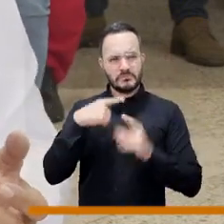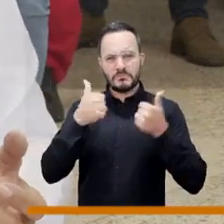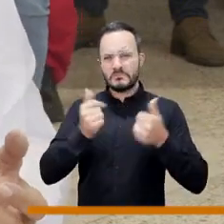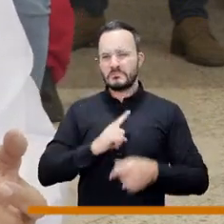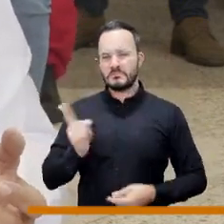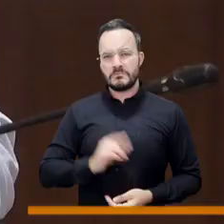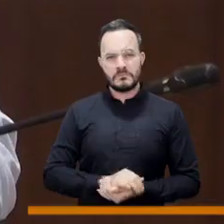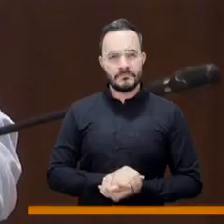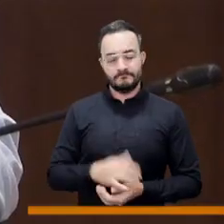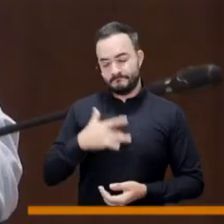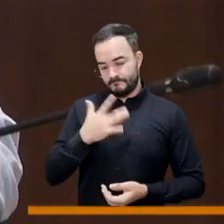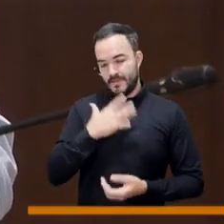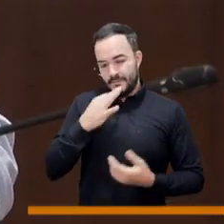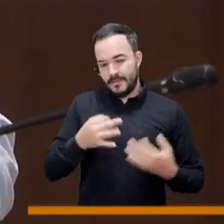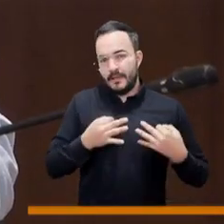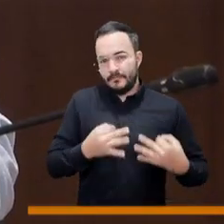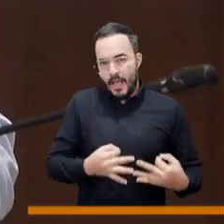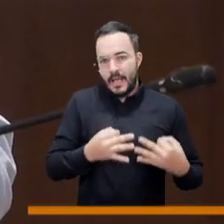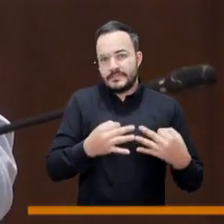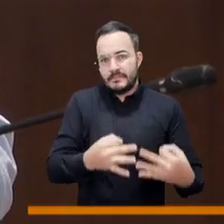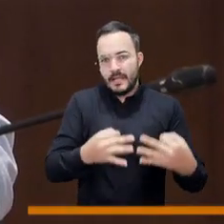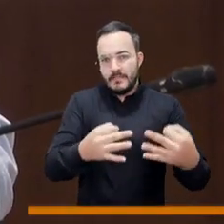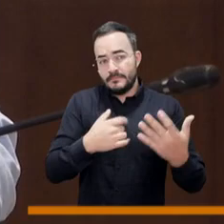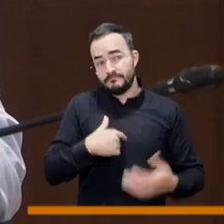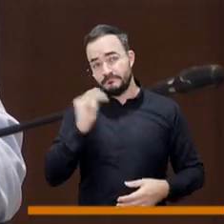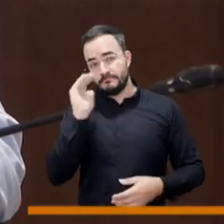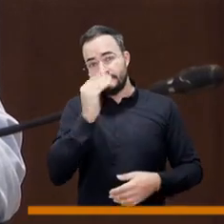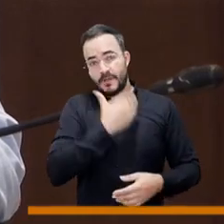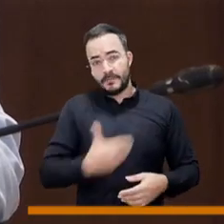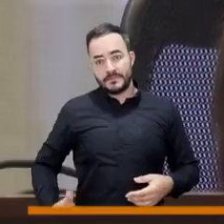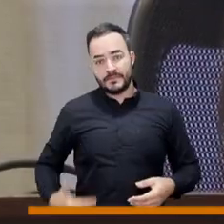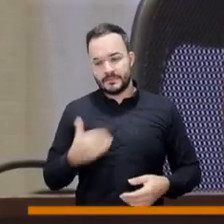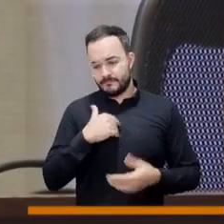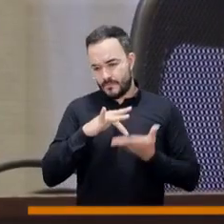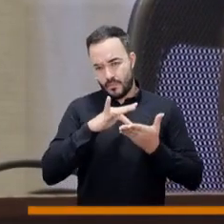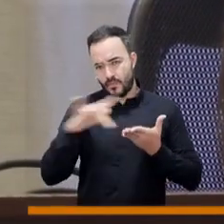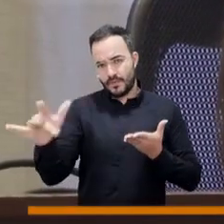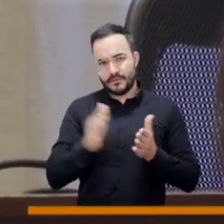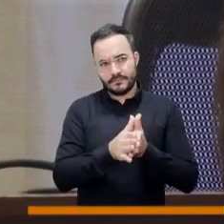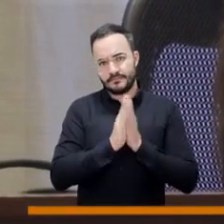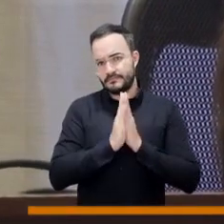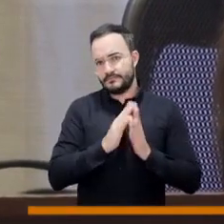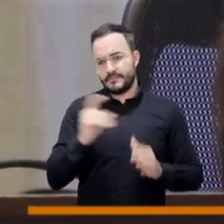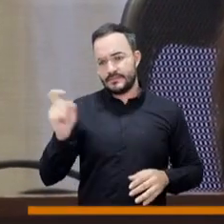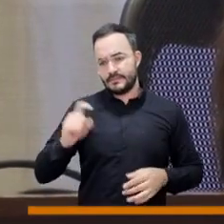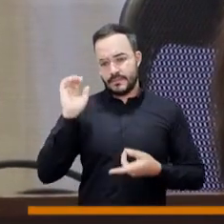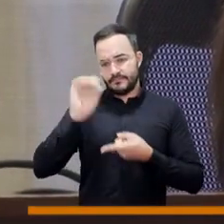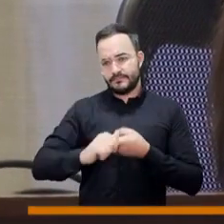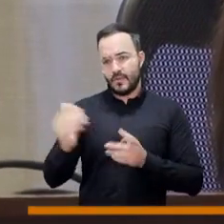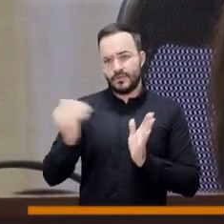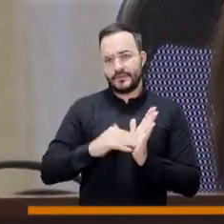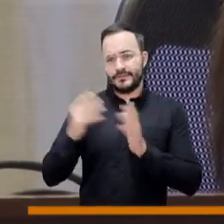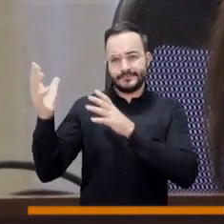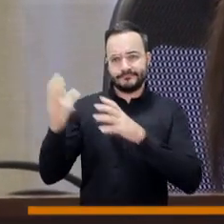no es bueno para la ciudad, y sigo insistiendo, yo sí siento que se está dilatando el debate, y le pido al presidente de manera muy urgente